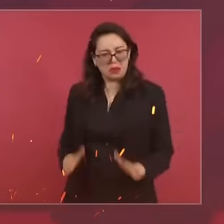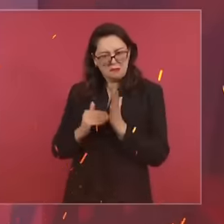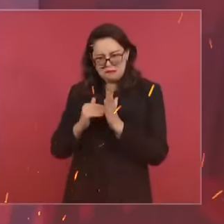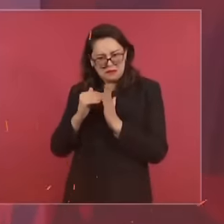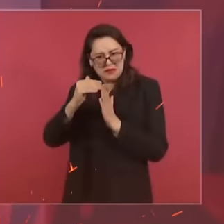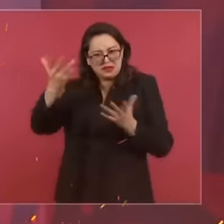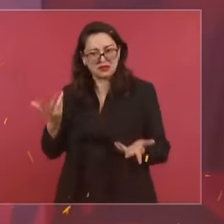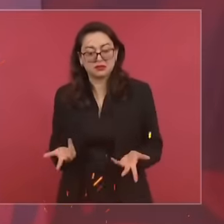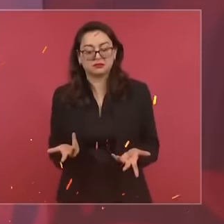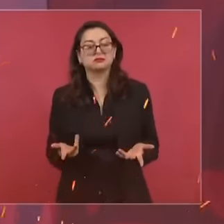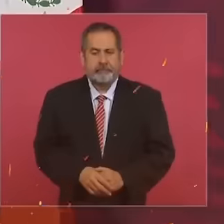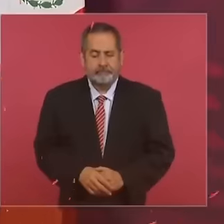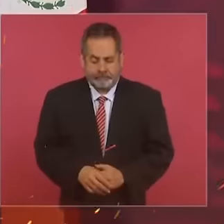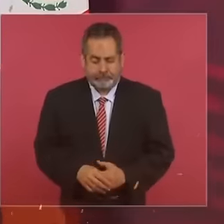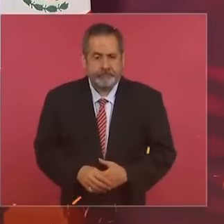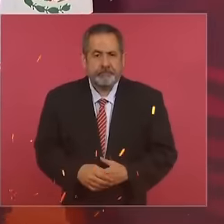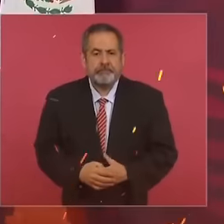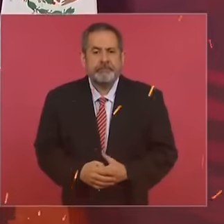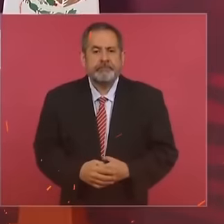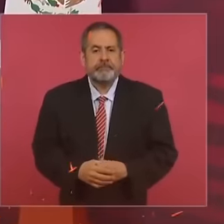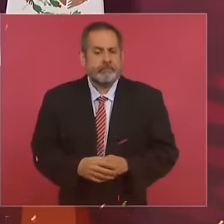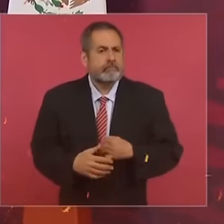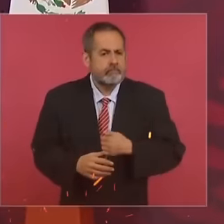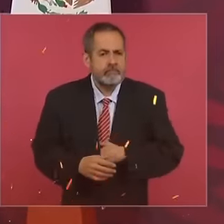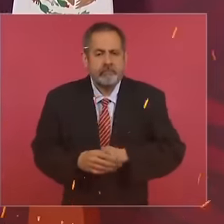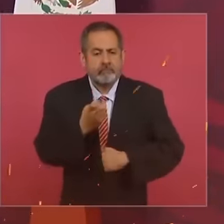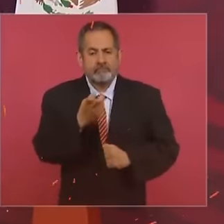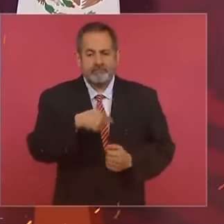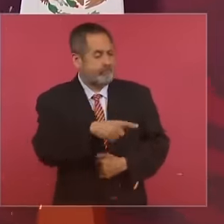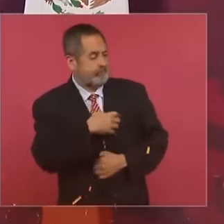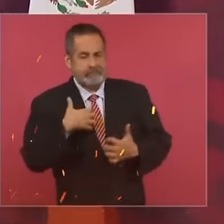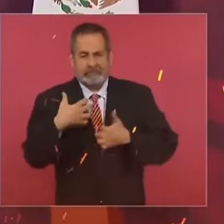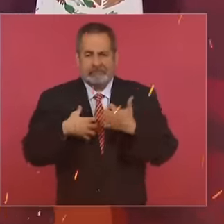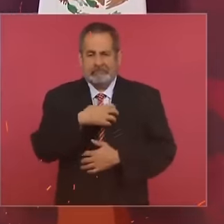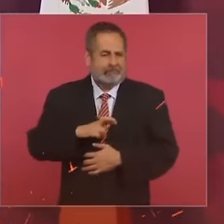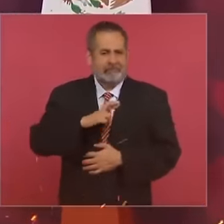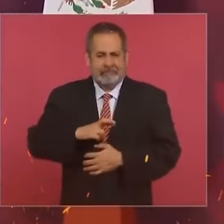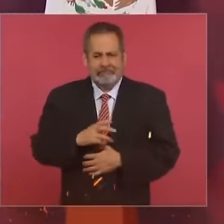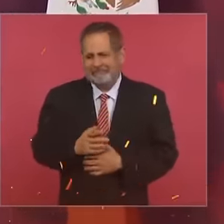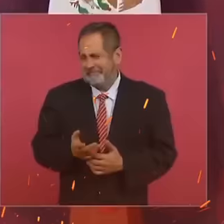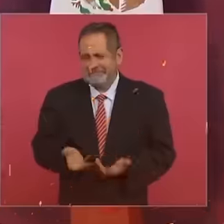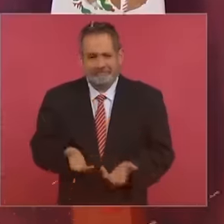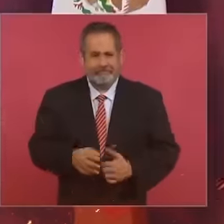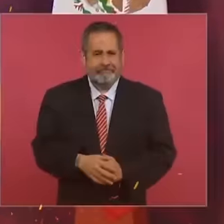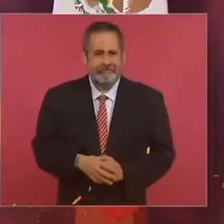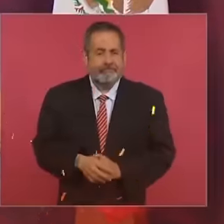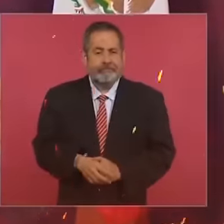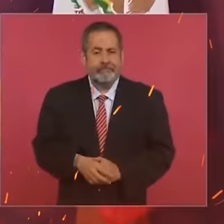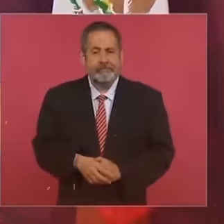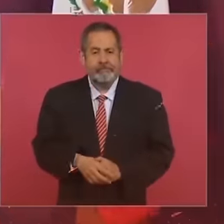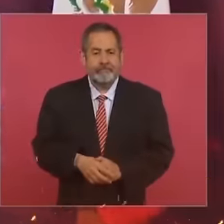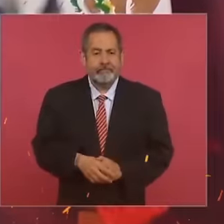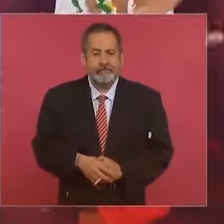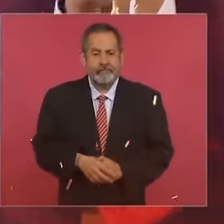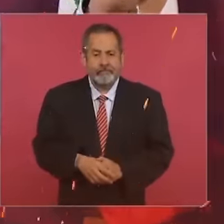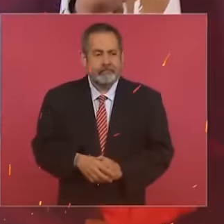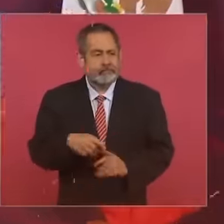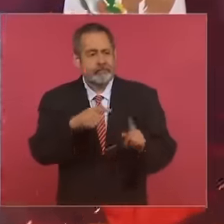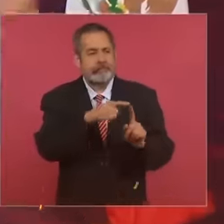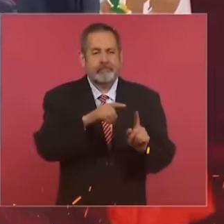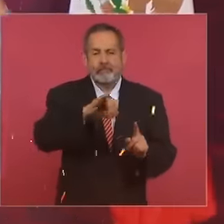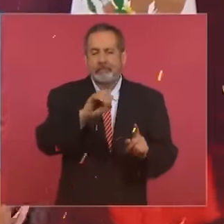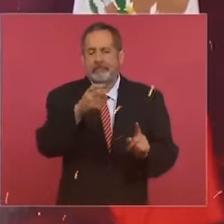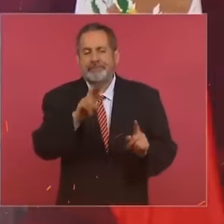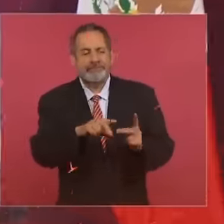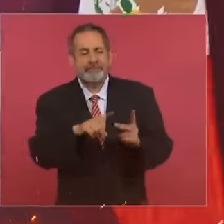Pues una utilidad del 30%. Entonces, por eso es el enojo. No es Joaquín López Origa